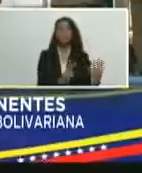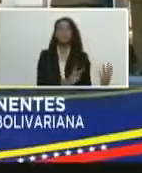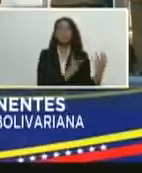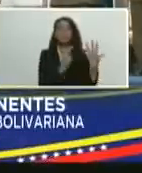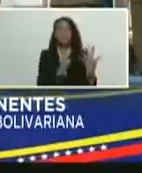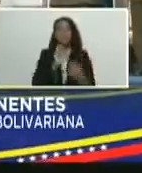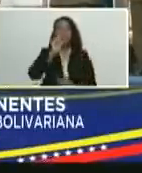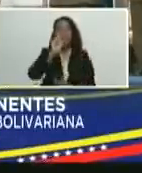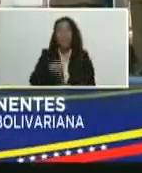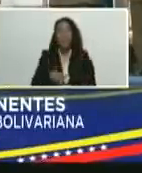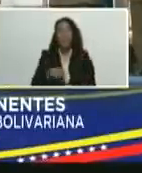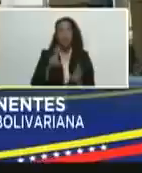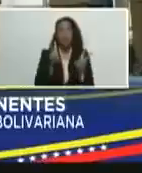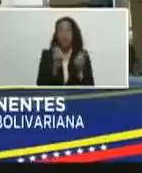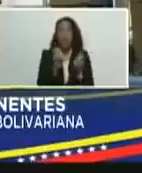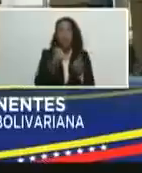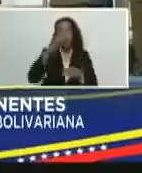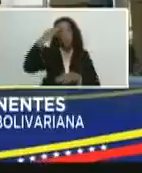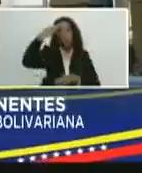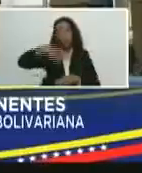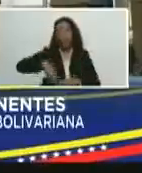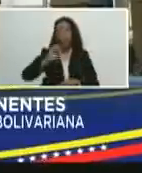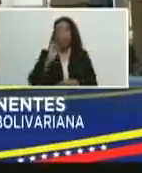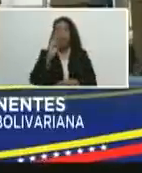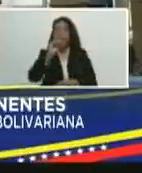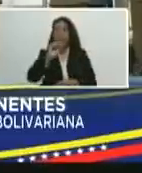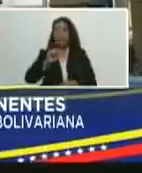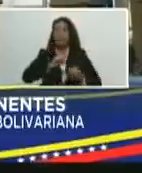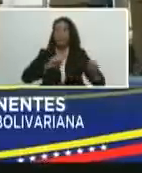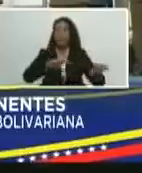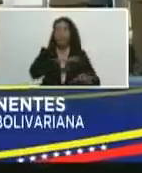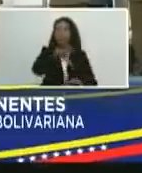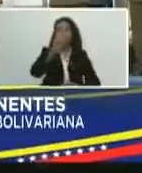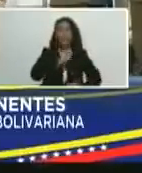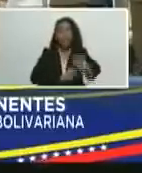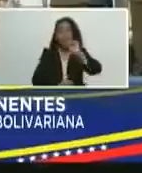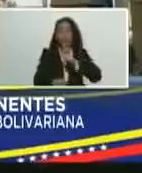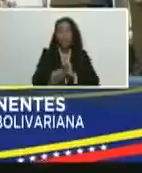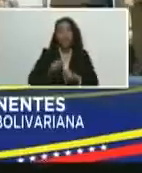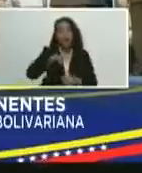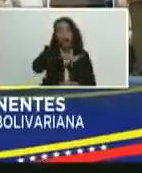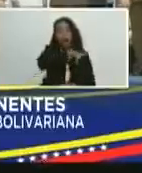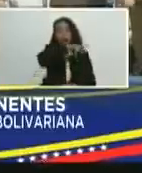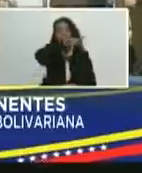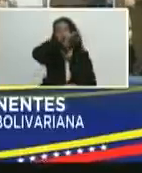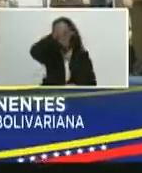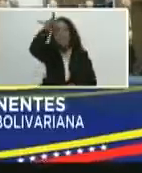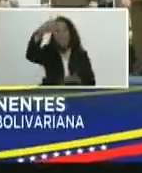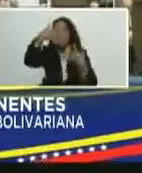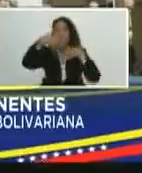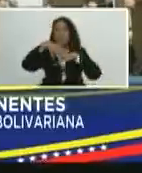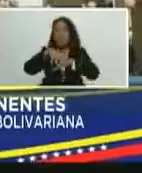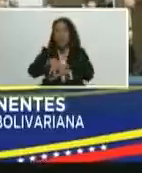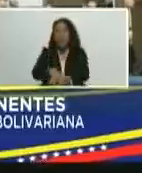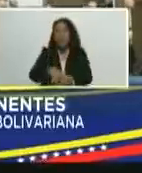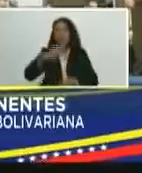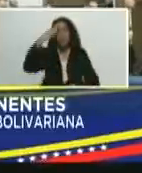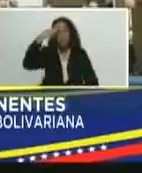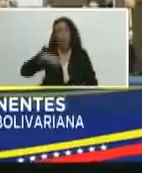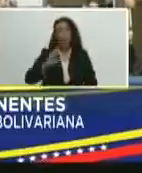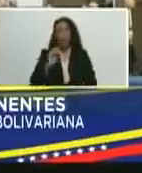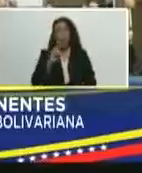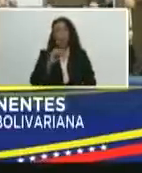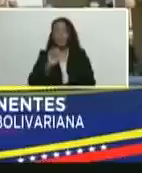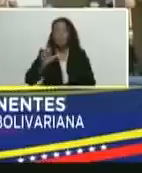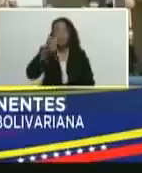Y como nuevo comandante del Comando de Defensa Aeroespacial Integral, el CODAI,